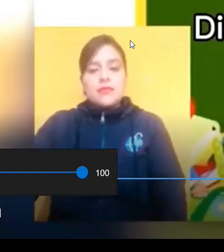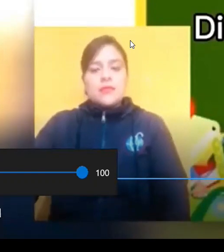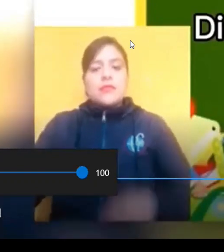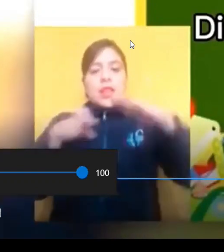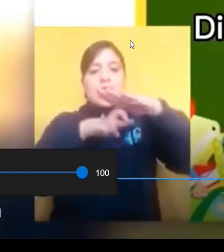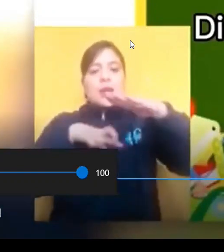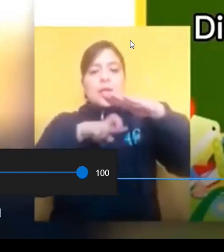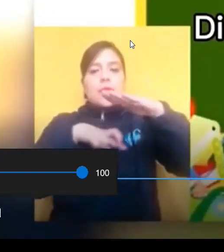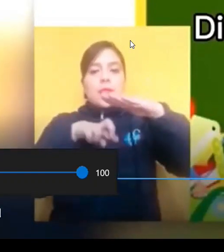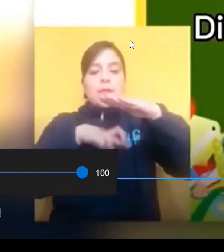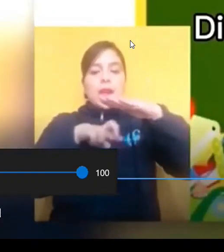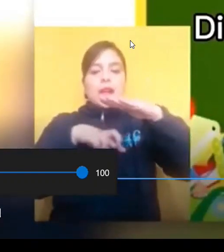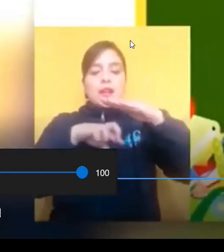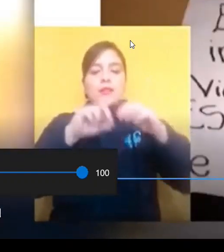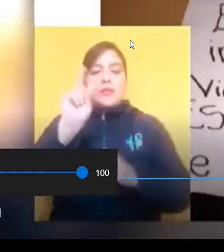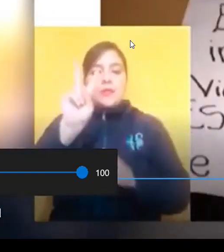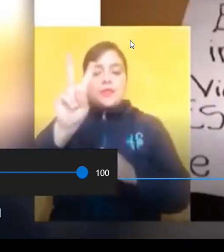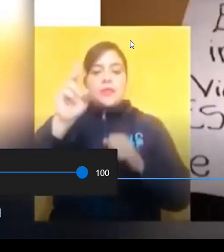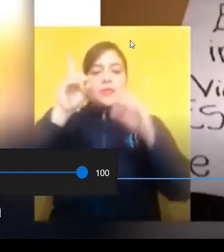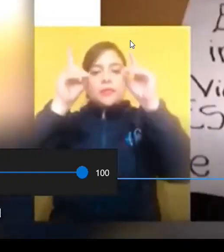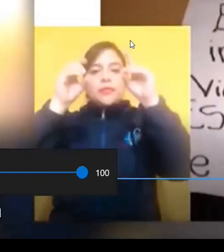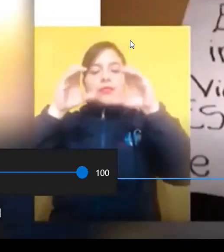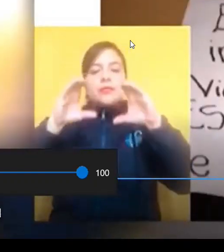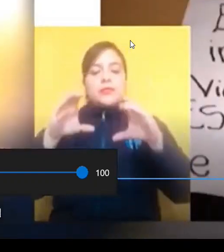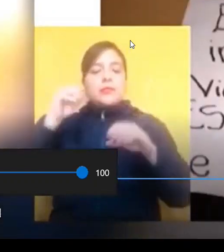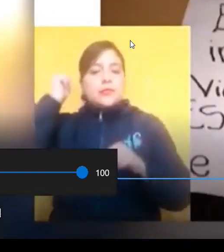Párvulos 2, discapacidad auditiva.